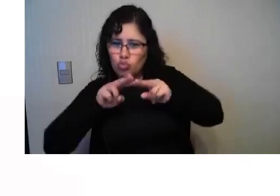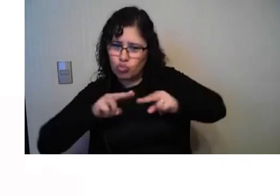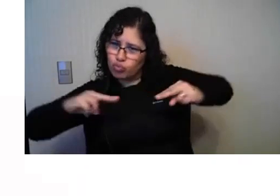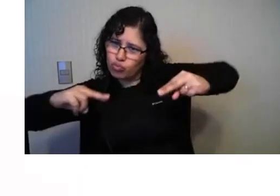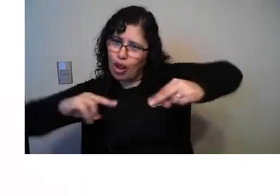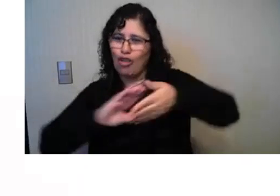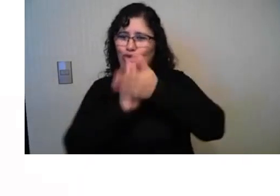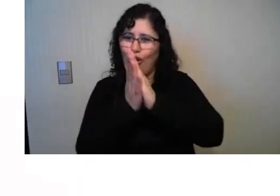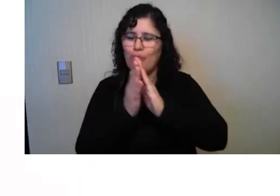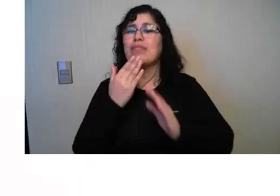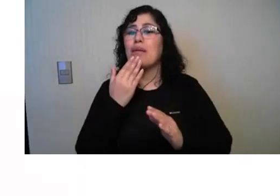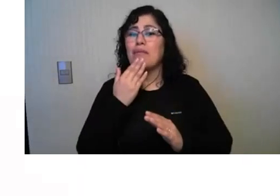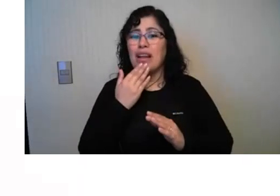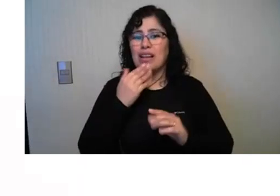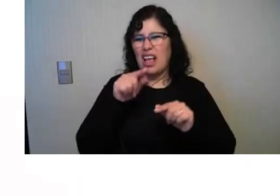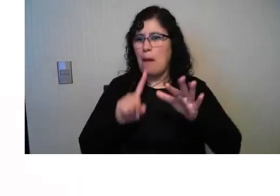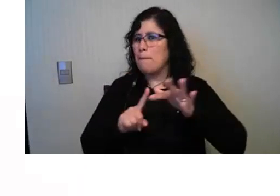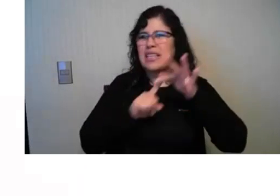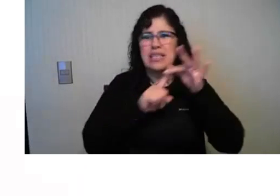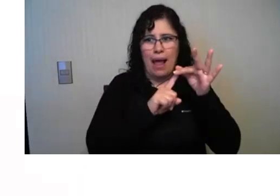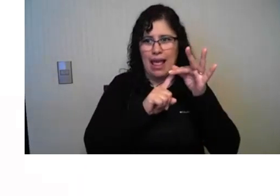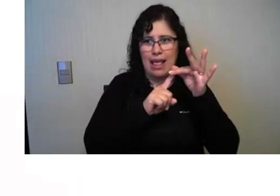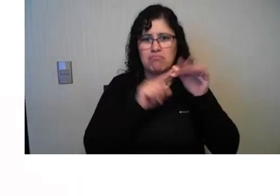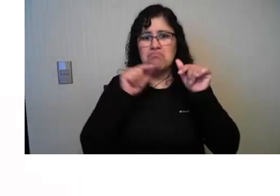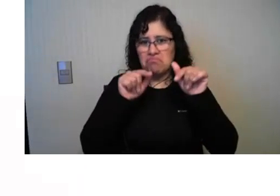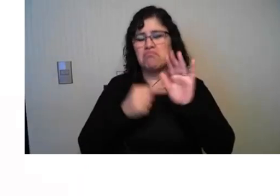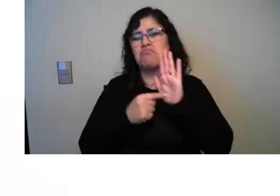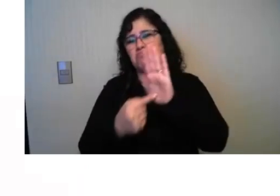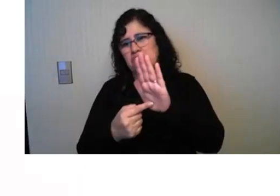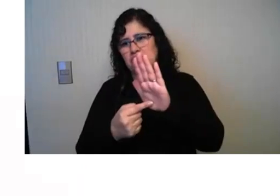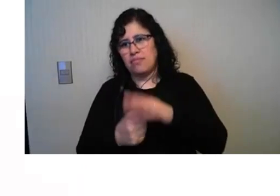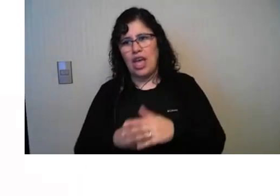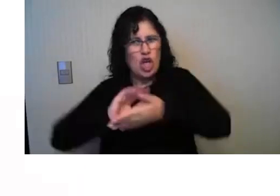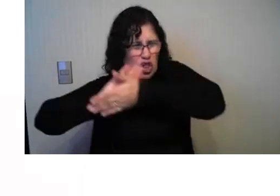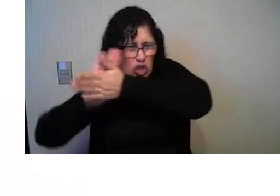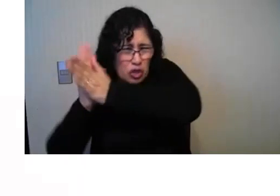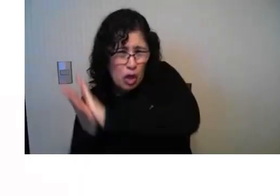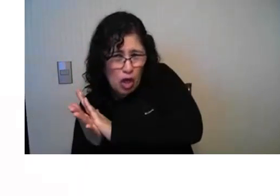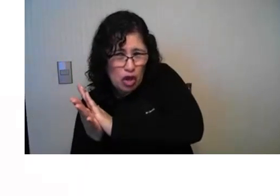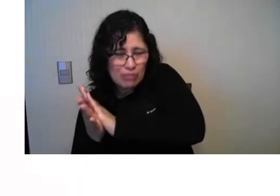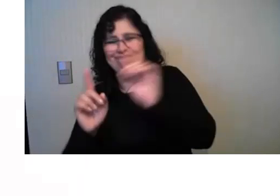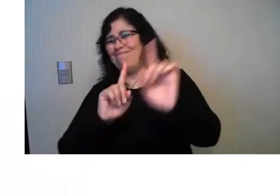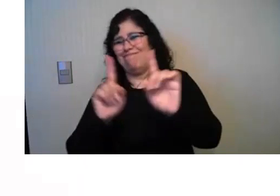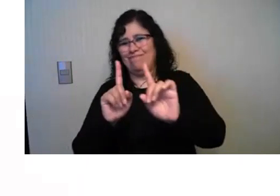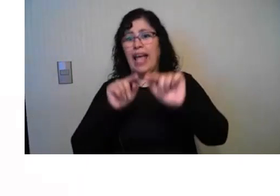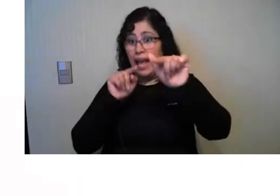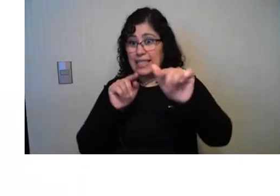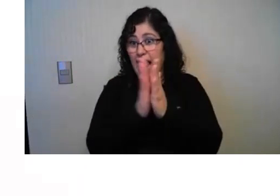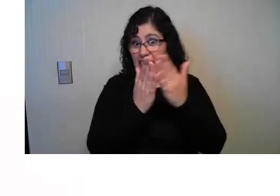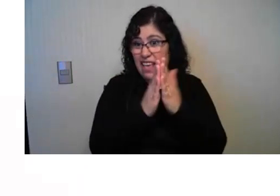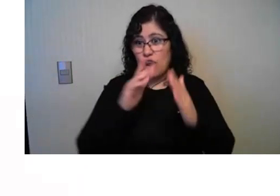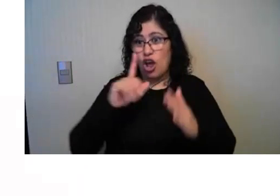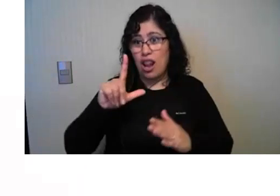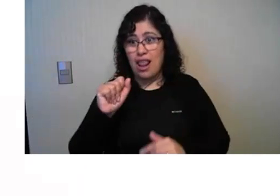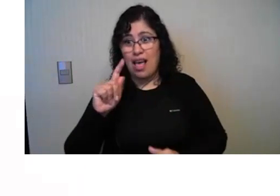espinal. Están los principales acá, no están todos. ¿Ya? Estas figuras son de la Target, volvemos de nuevo a ubicar la parte de la fisura, por